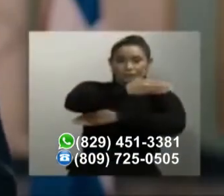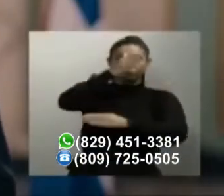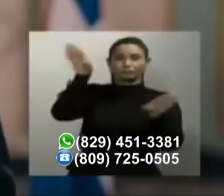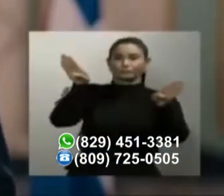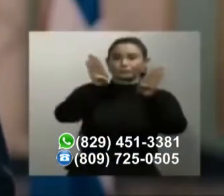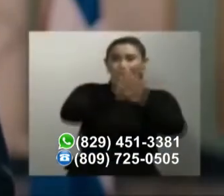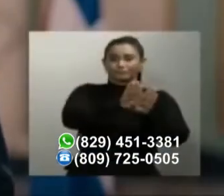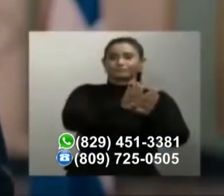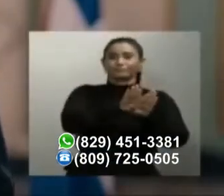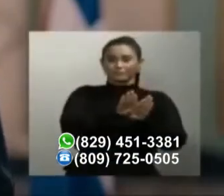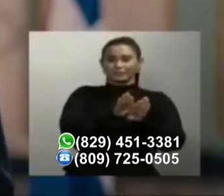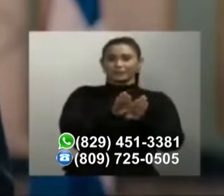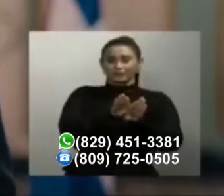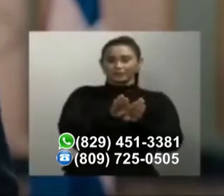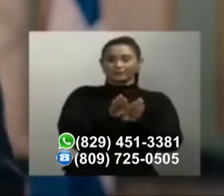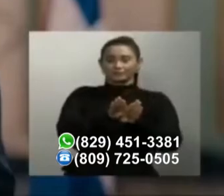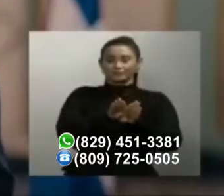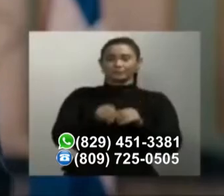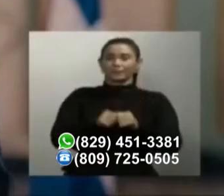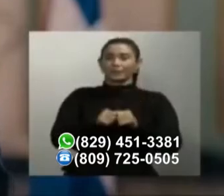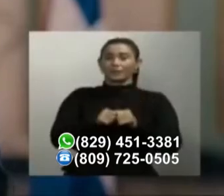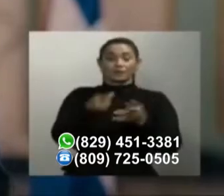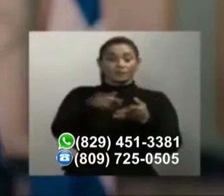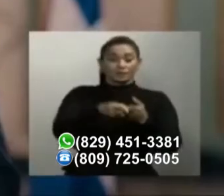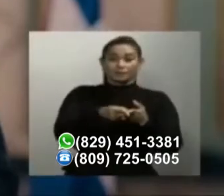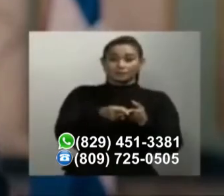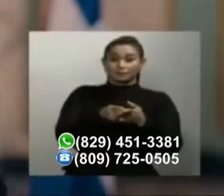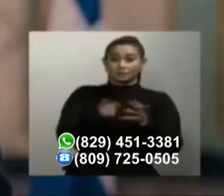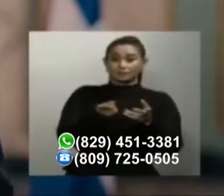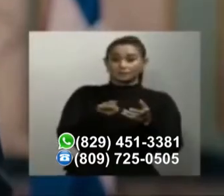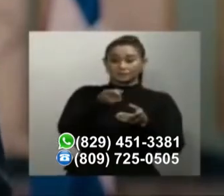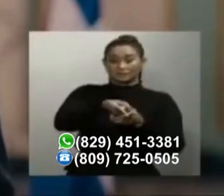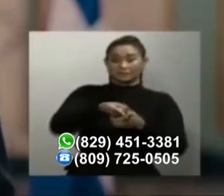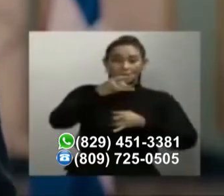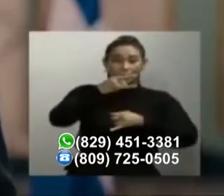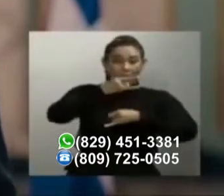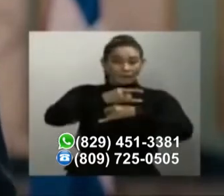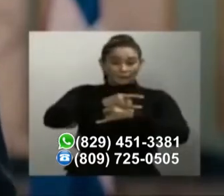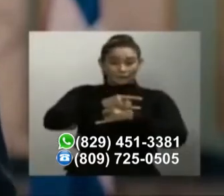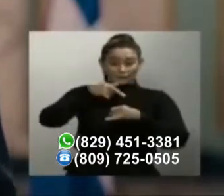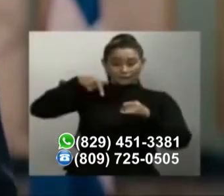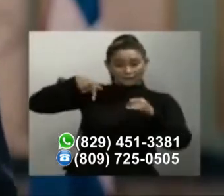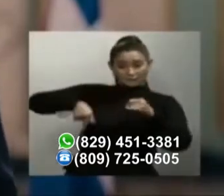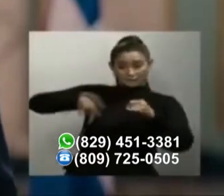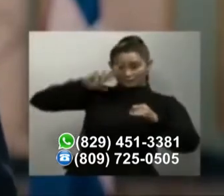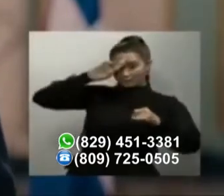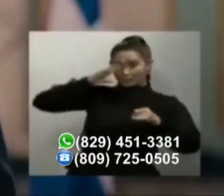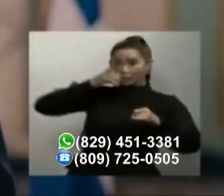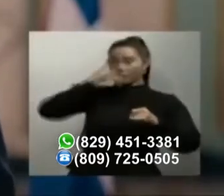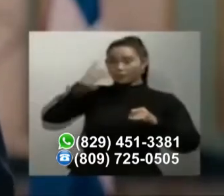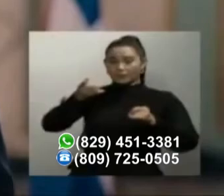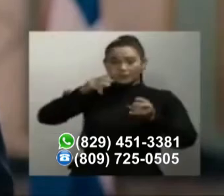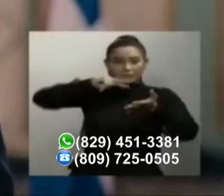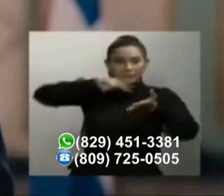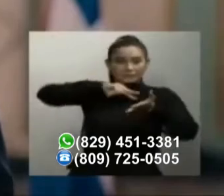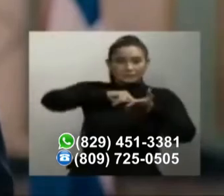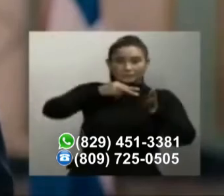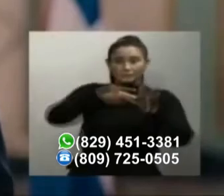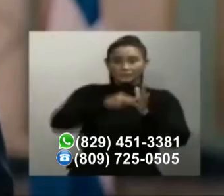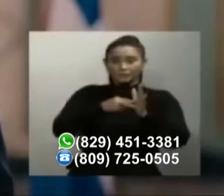pero luego una información de que si ese será el tema el ministro administrativo de la presidencia